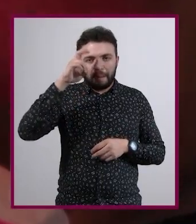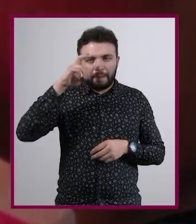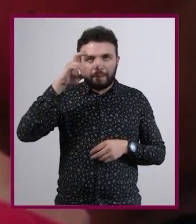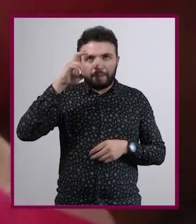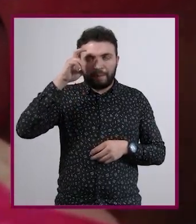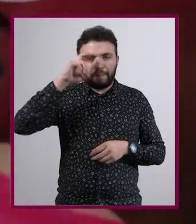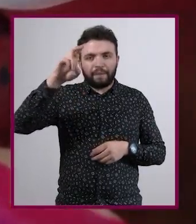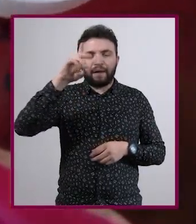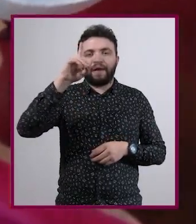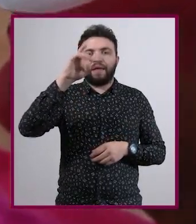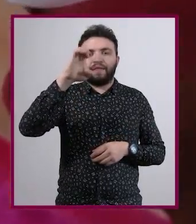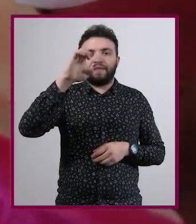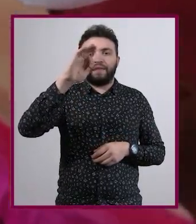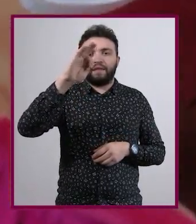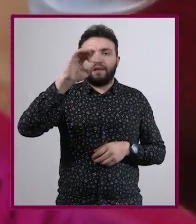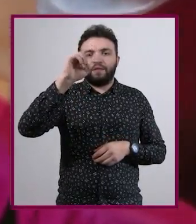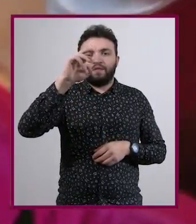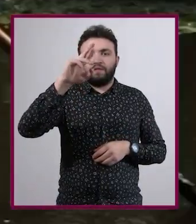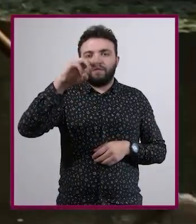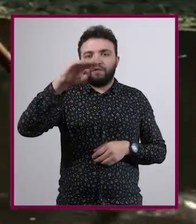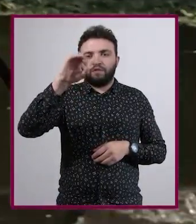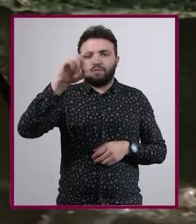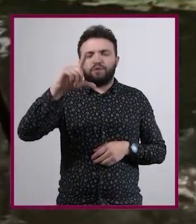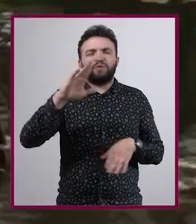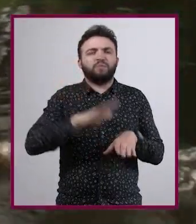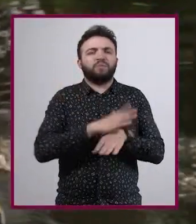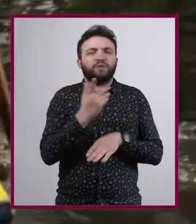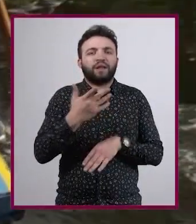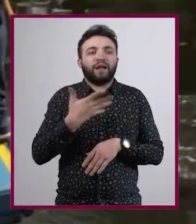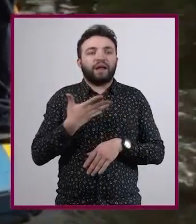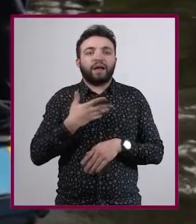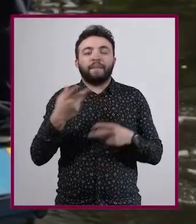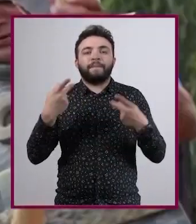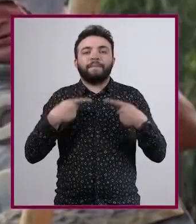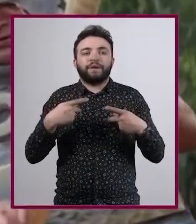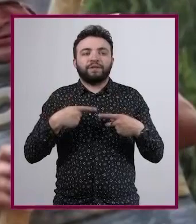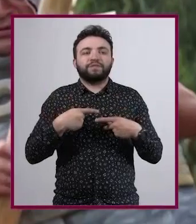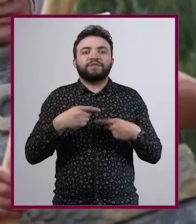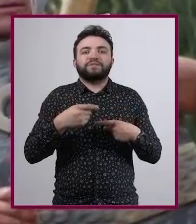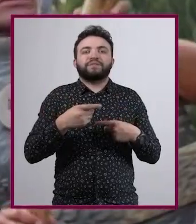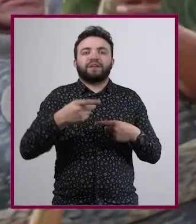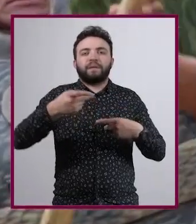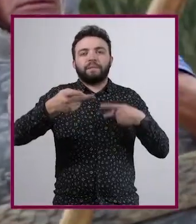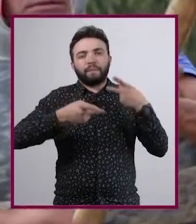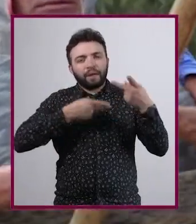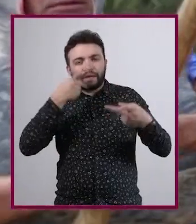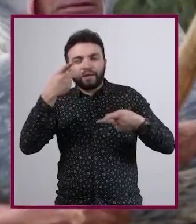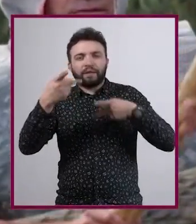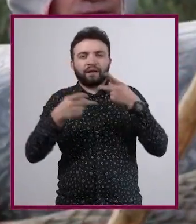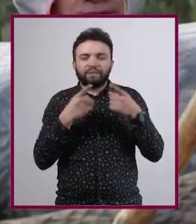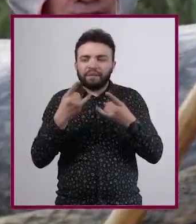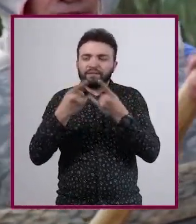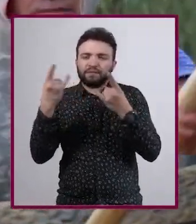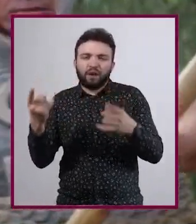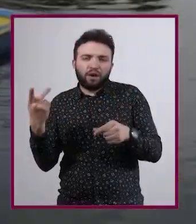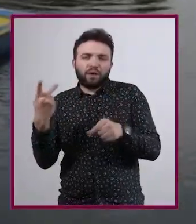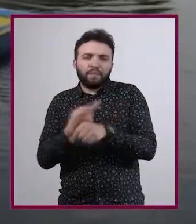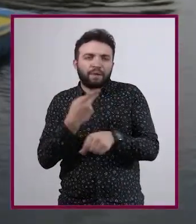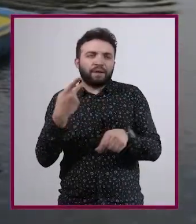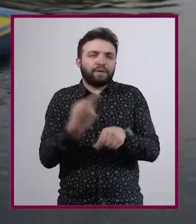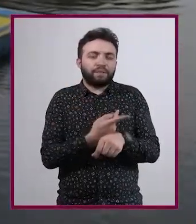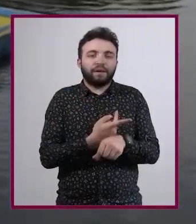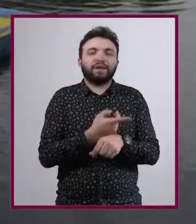porque hay un narrador en esta historia que es un ajolote preservado en un cilindro de